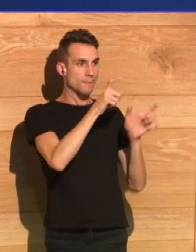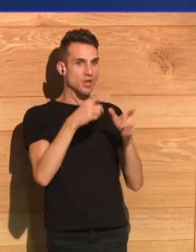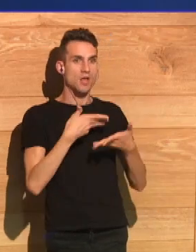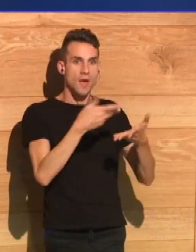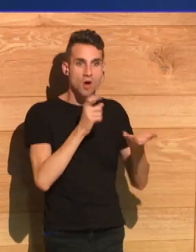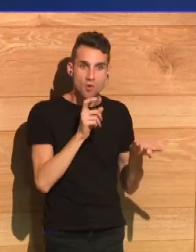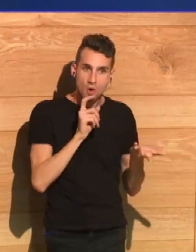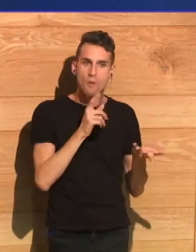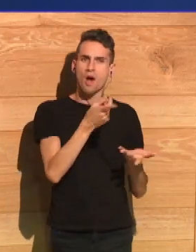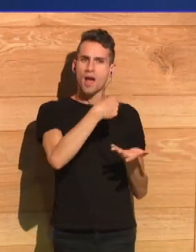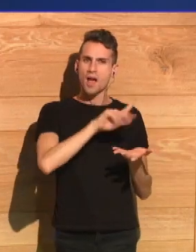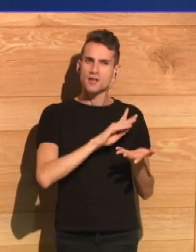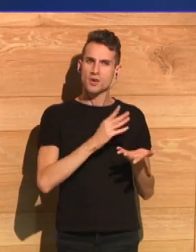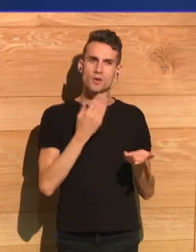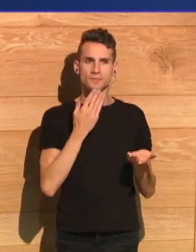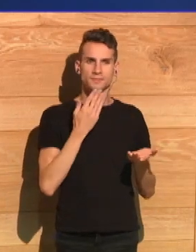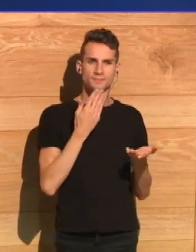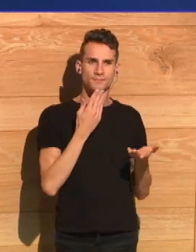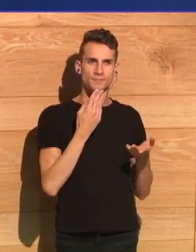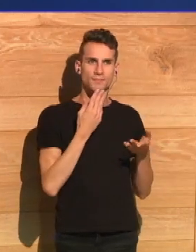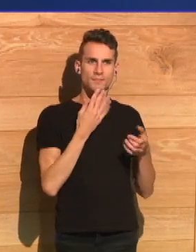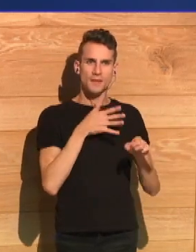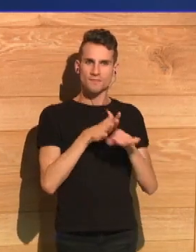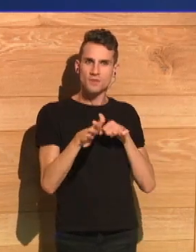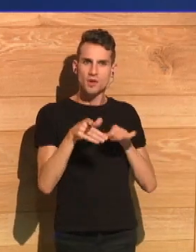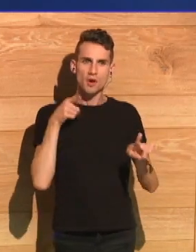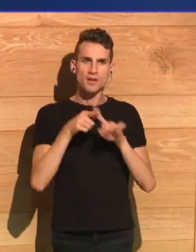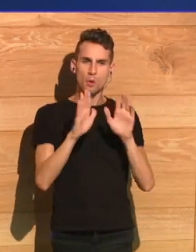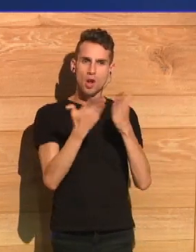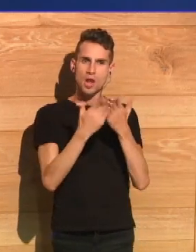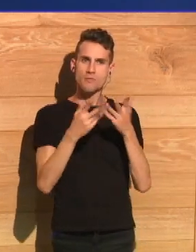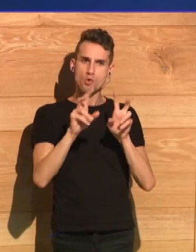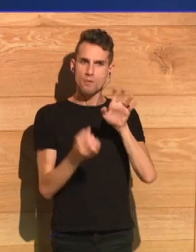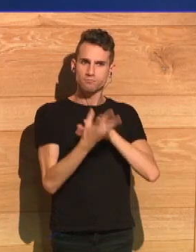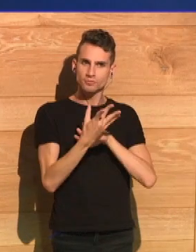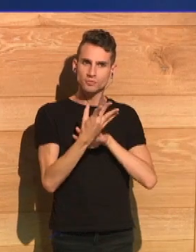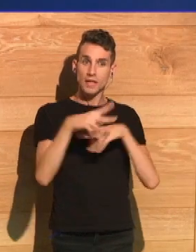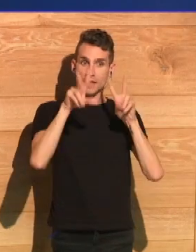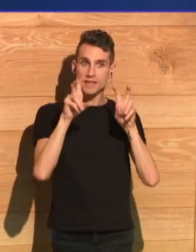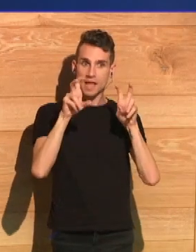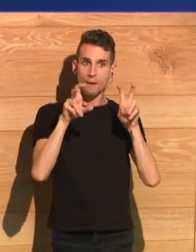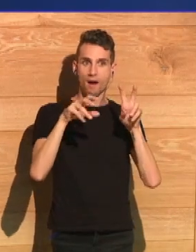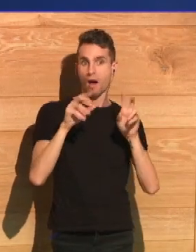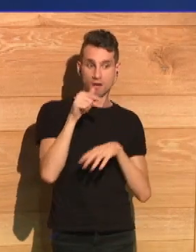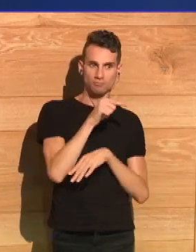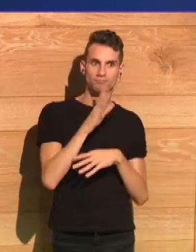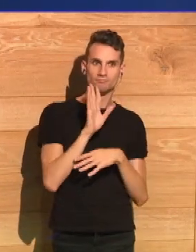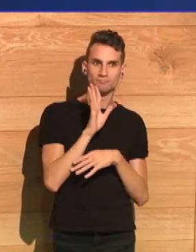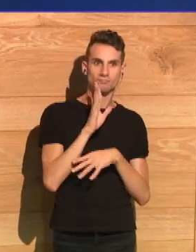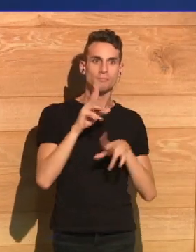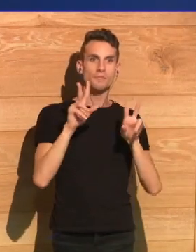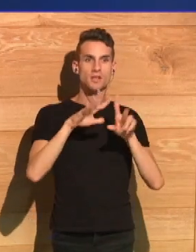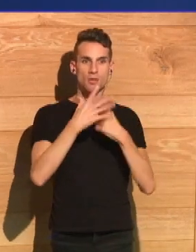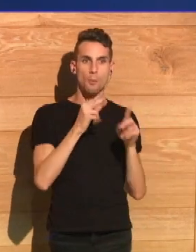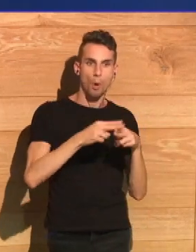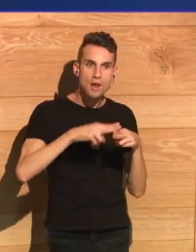te llega a espolear para plantearte una próxima obra en la que hables de eso, ¿no? De la situación política y de